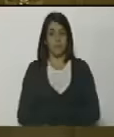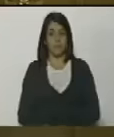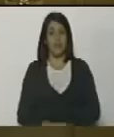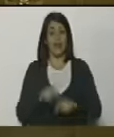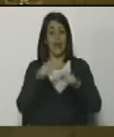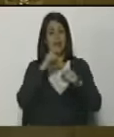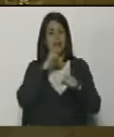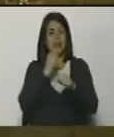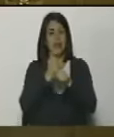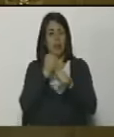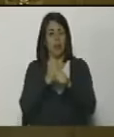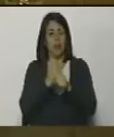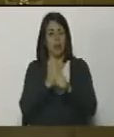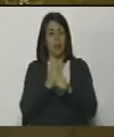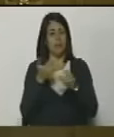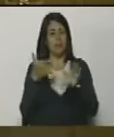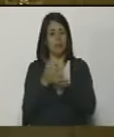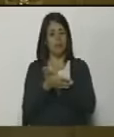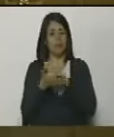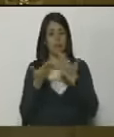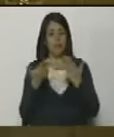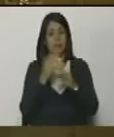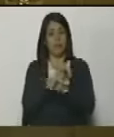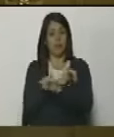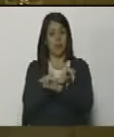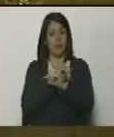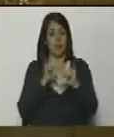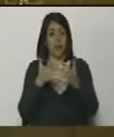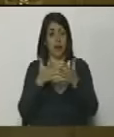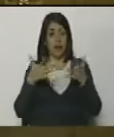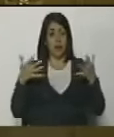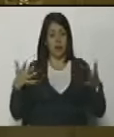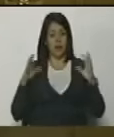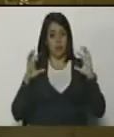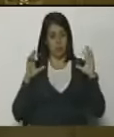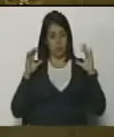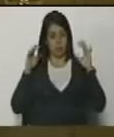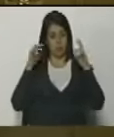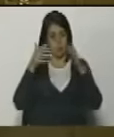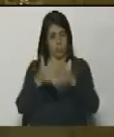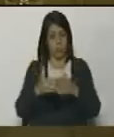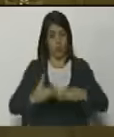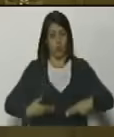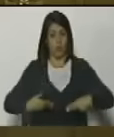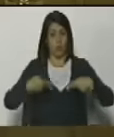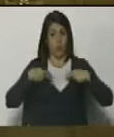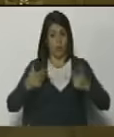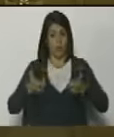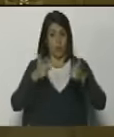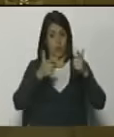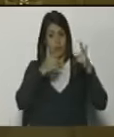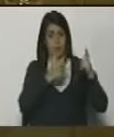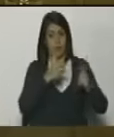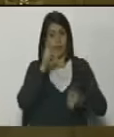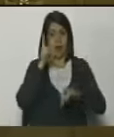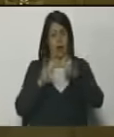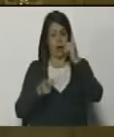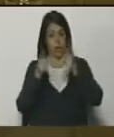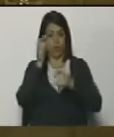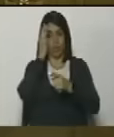ese reto consiste en terminar con las grandes concentraciones humanas que les permiten a